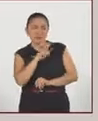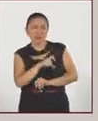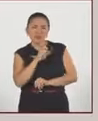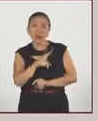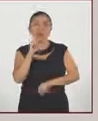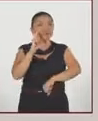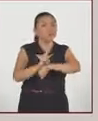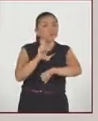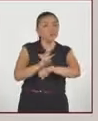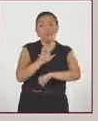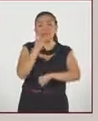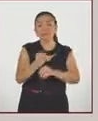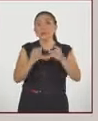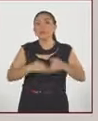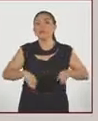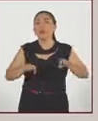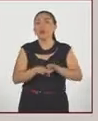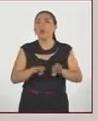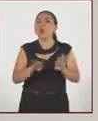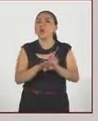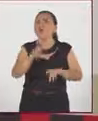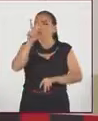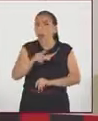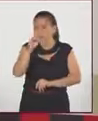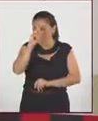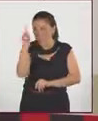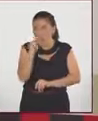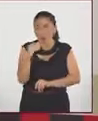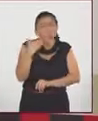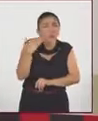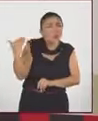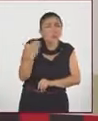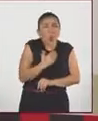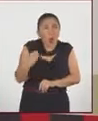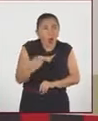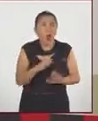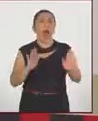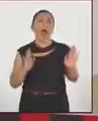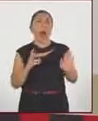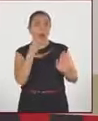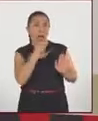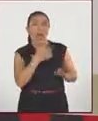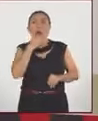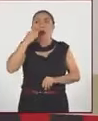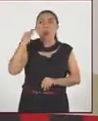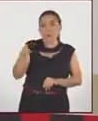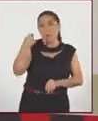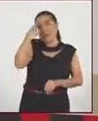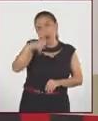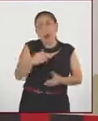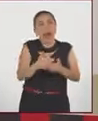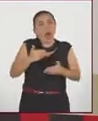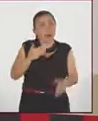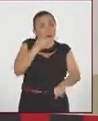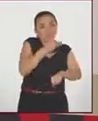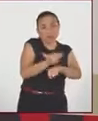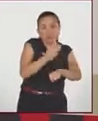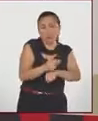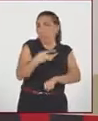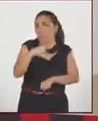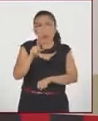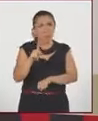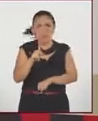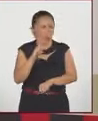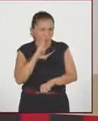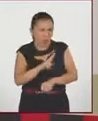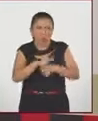nada que no sean unas deformidades muy evidentes para poder hacer una intervención oportuna, ¿no? Pero básicamente a